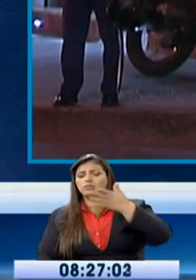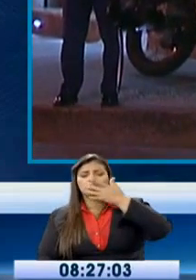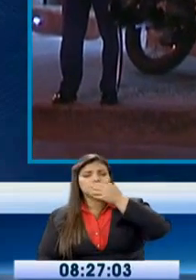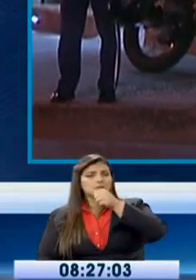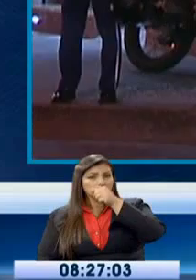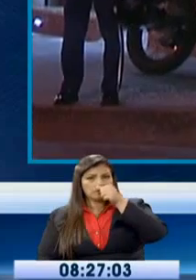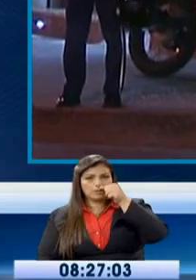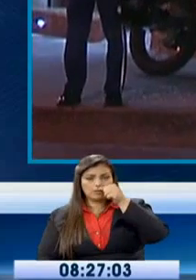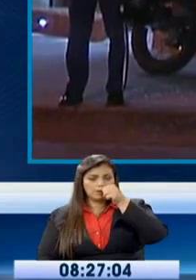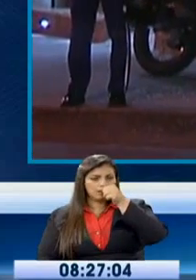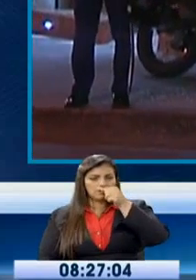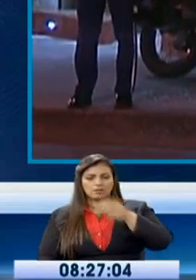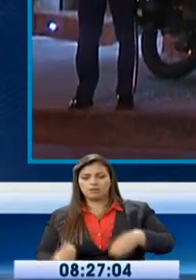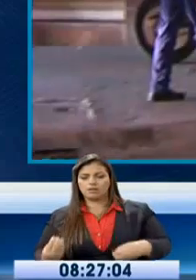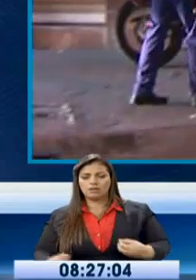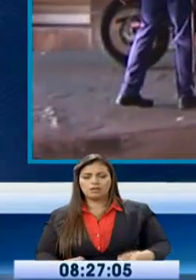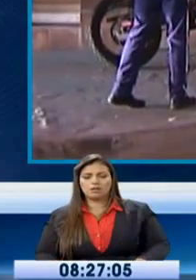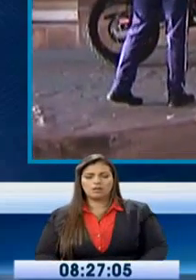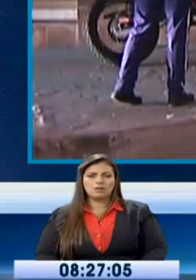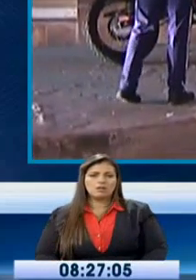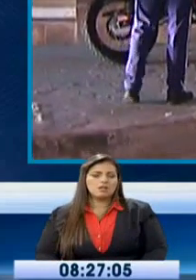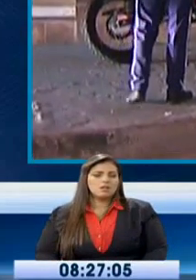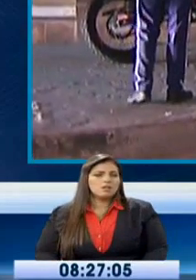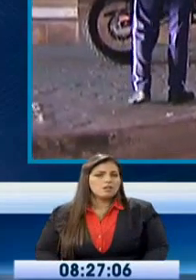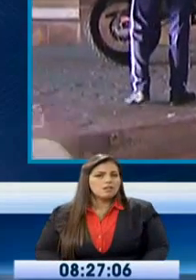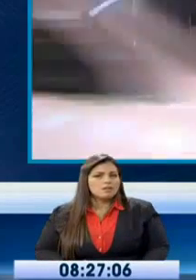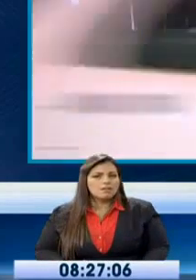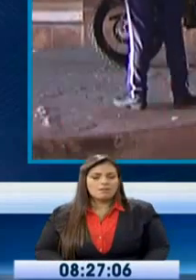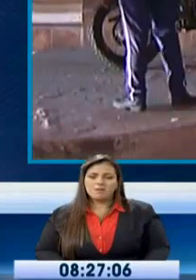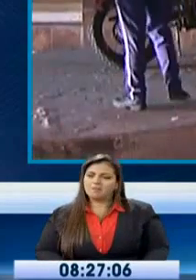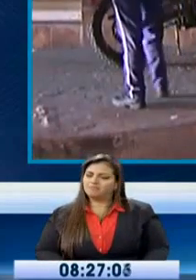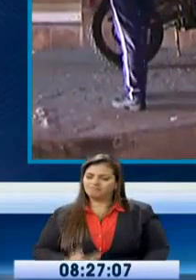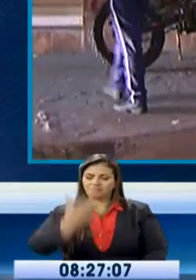Le han disparado. Pero, pero afortunadamente...